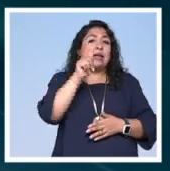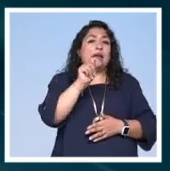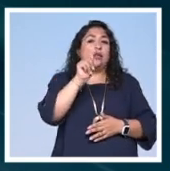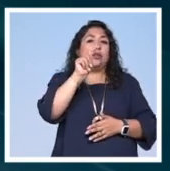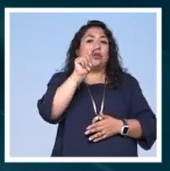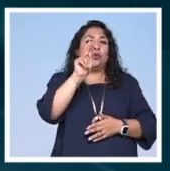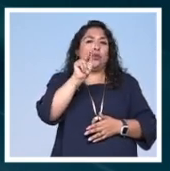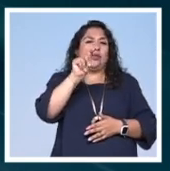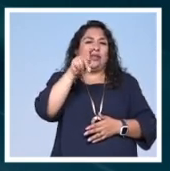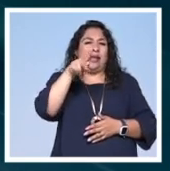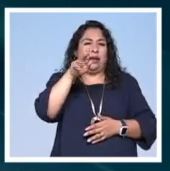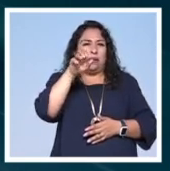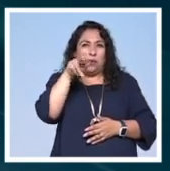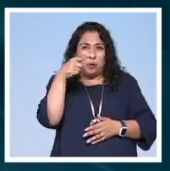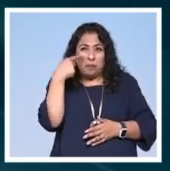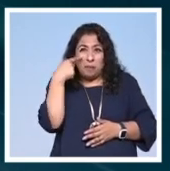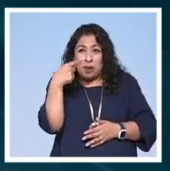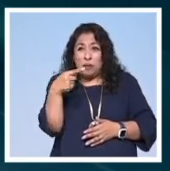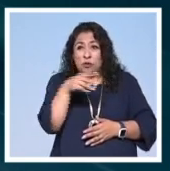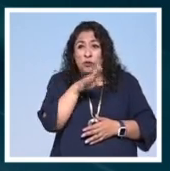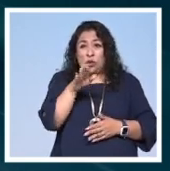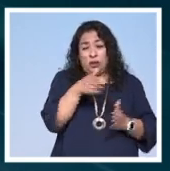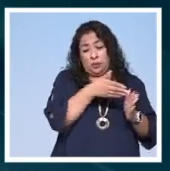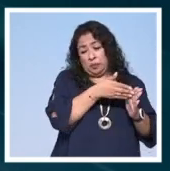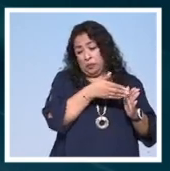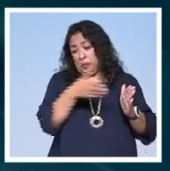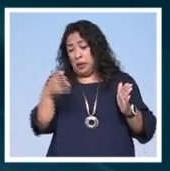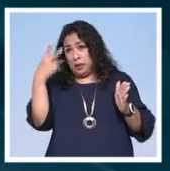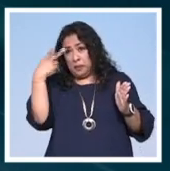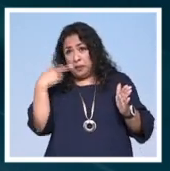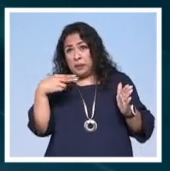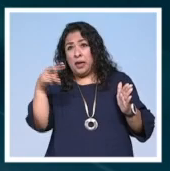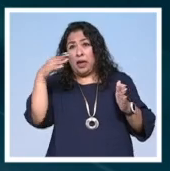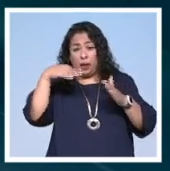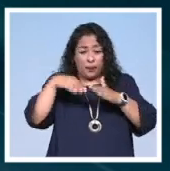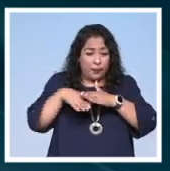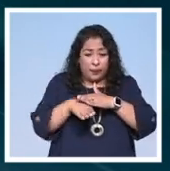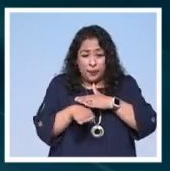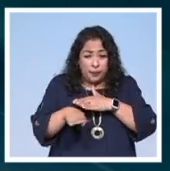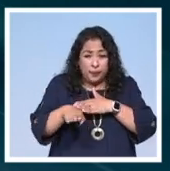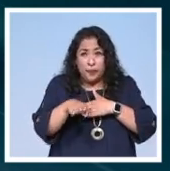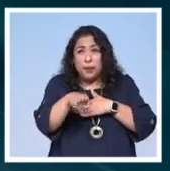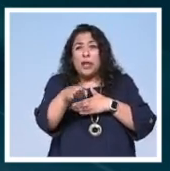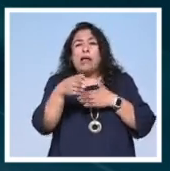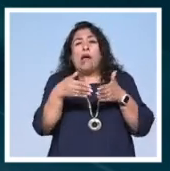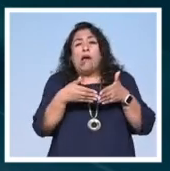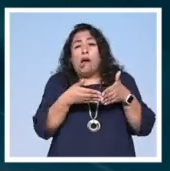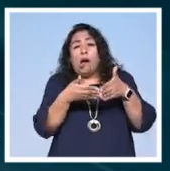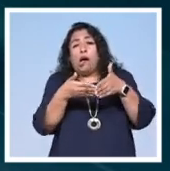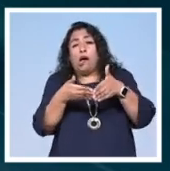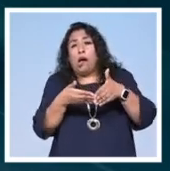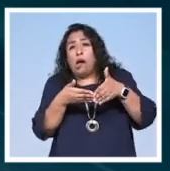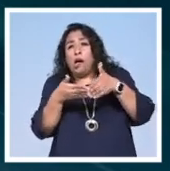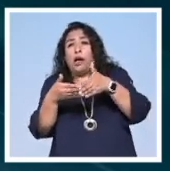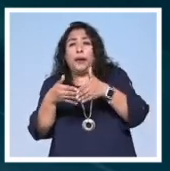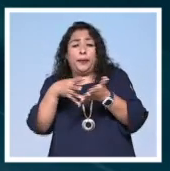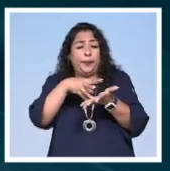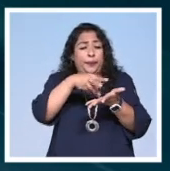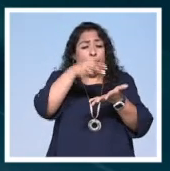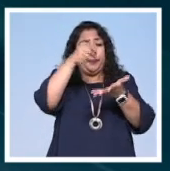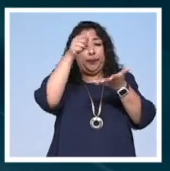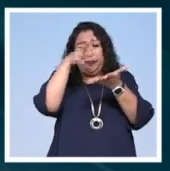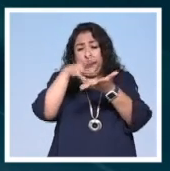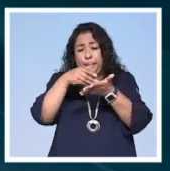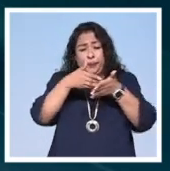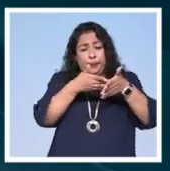aquí van a ver desde esa muerte hasta todo ese viaje que va por el Inframundo en un barco que cruza dunas de arena que lo